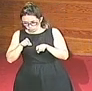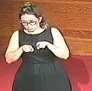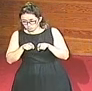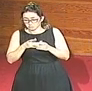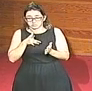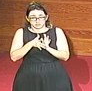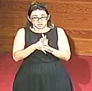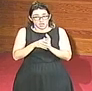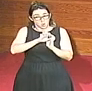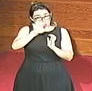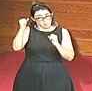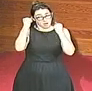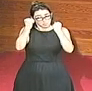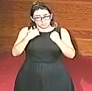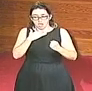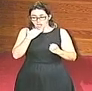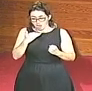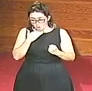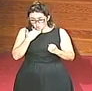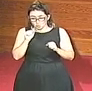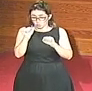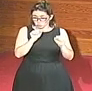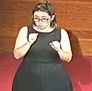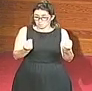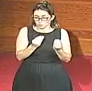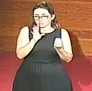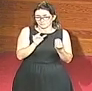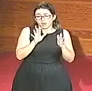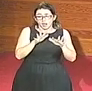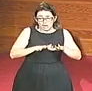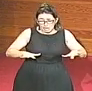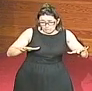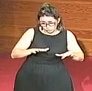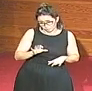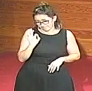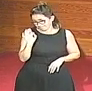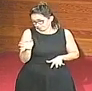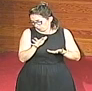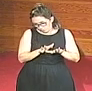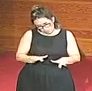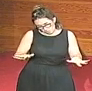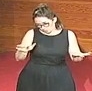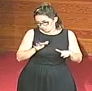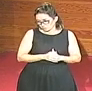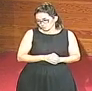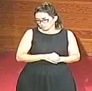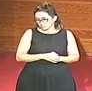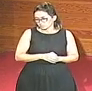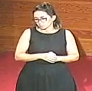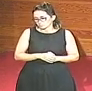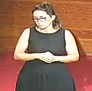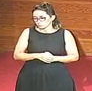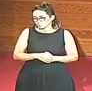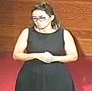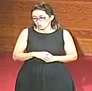¿Van más lentos que el caballo del malo? También. han emprendido un procedimiento contra Hungría por infringir el